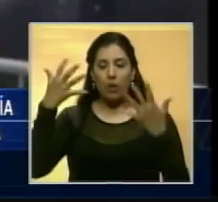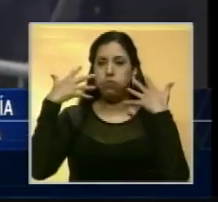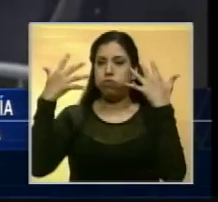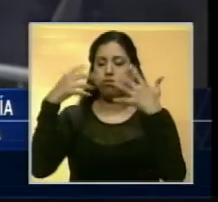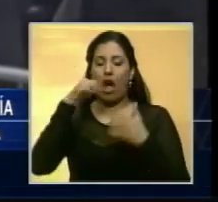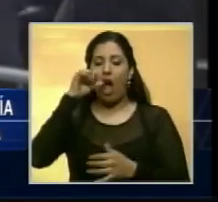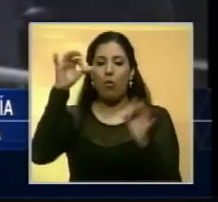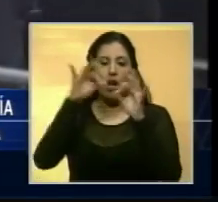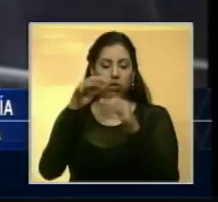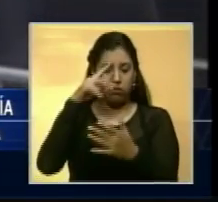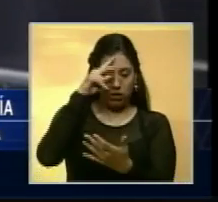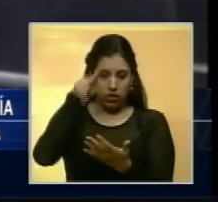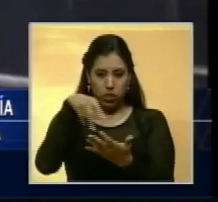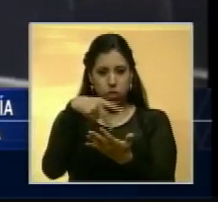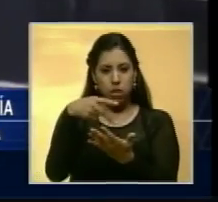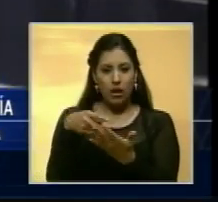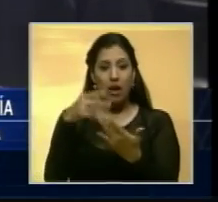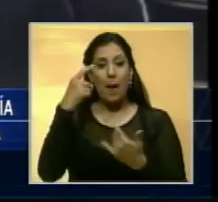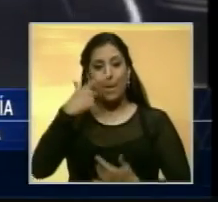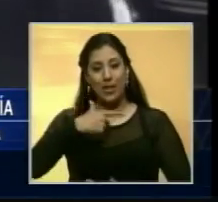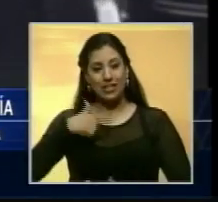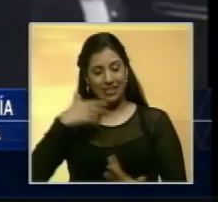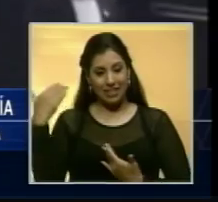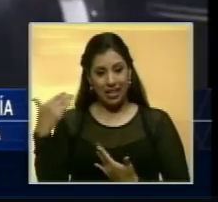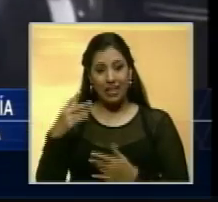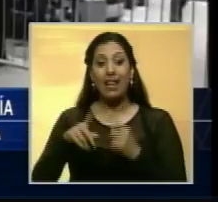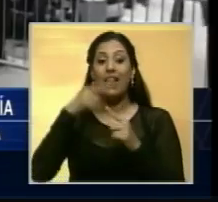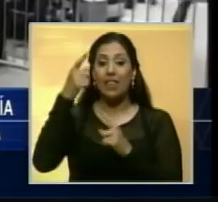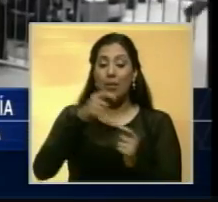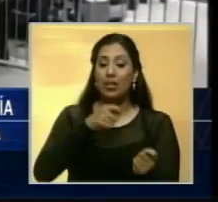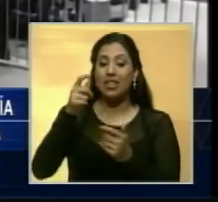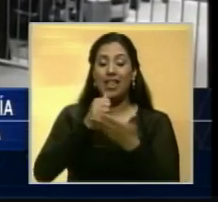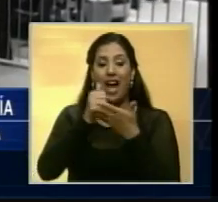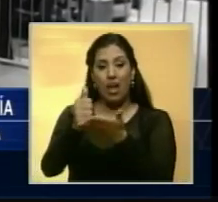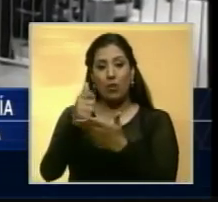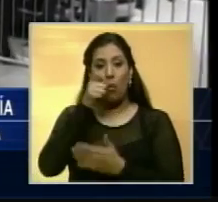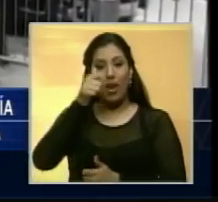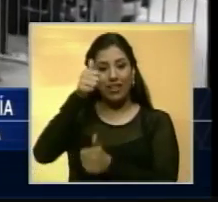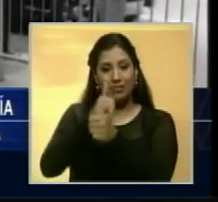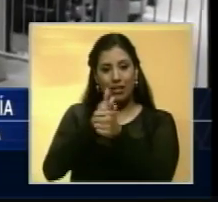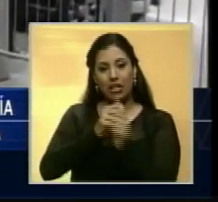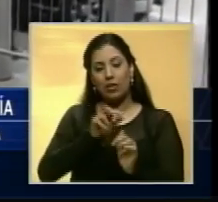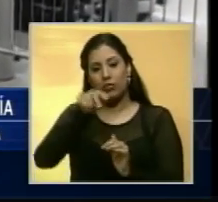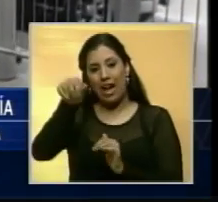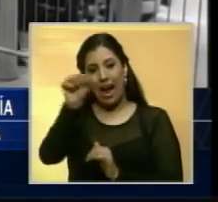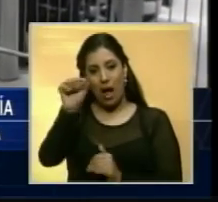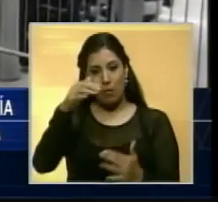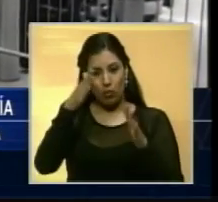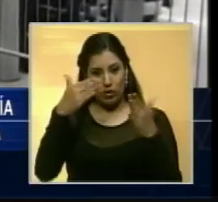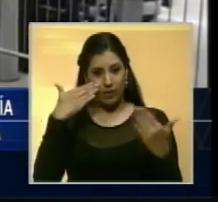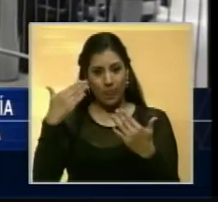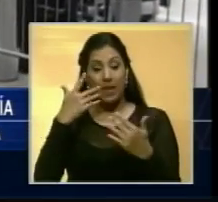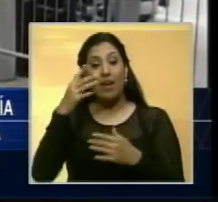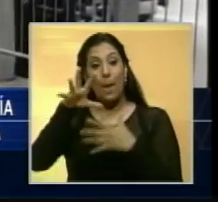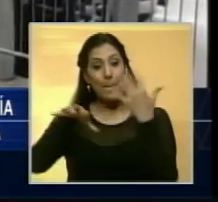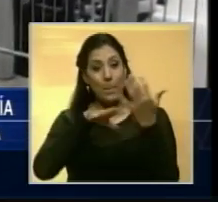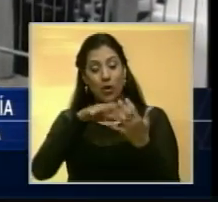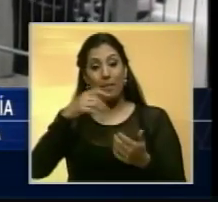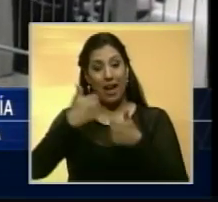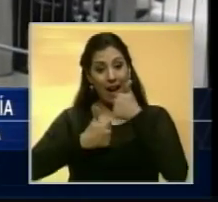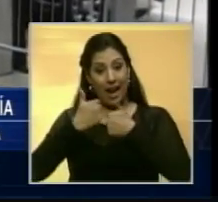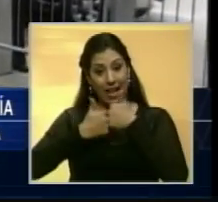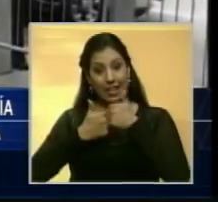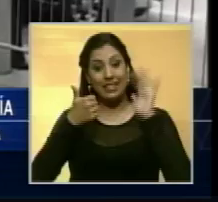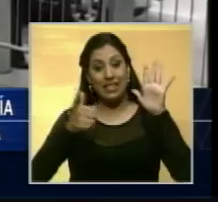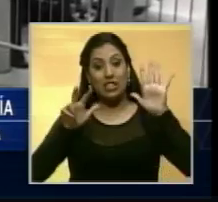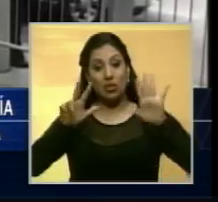y deshidratación. La aspirante sufrió un leve mareo, por lo que tuvo que ser ayudada por escoltas para subir a su camioneta. Ante la situación, la candidata